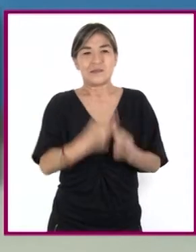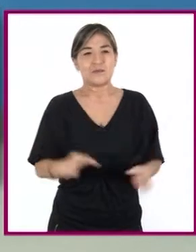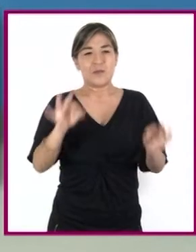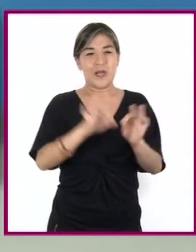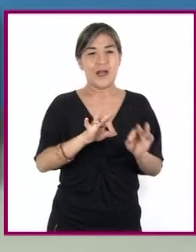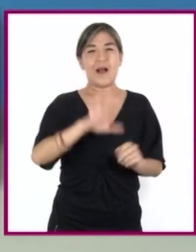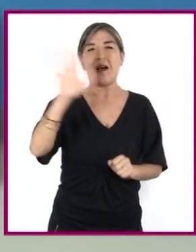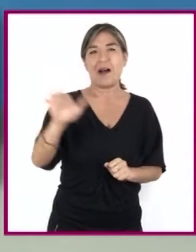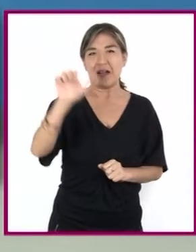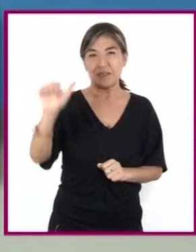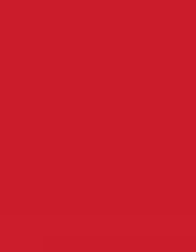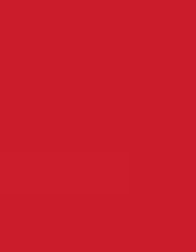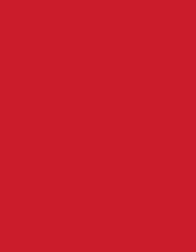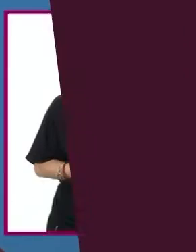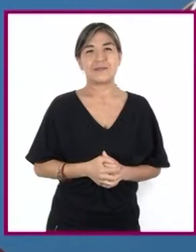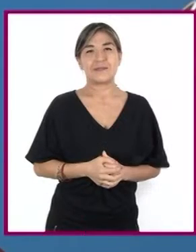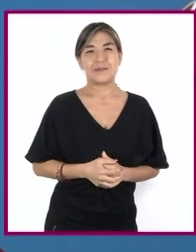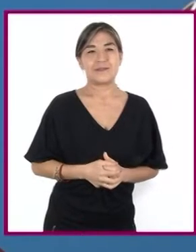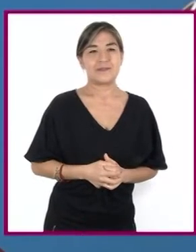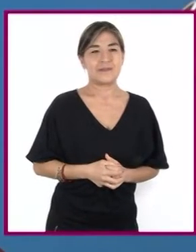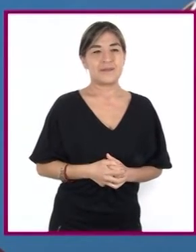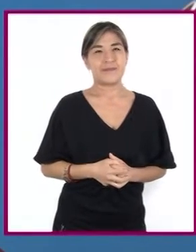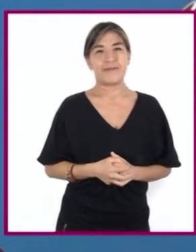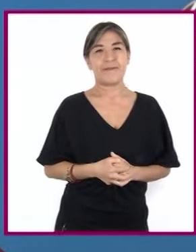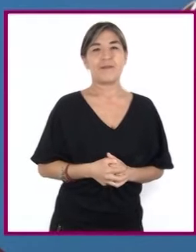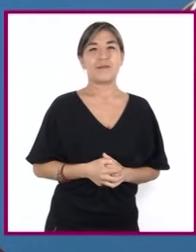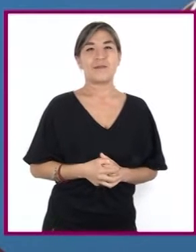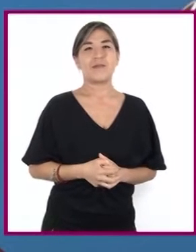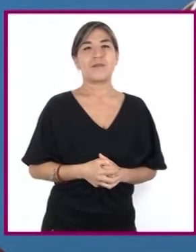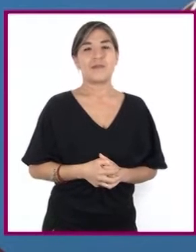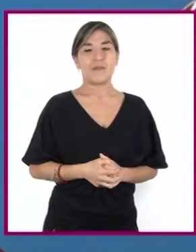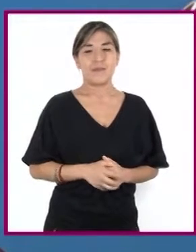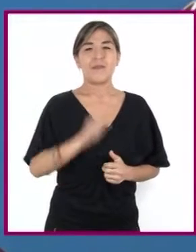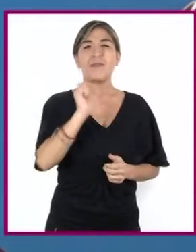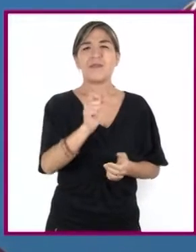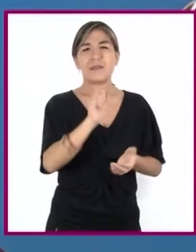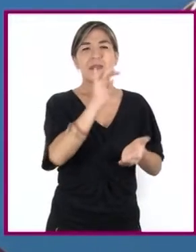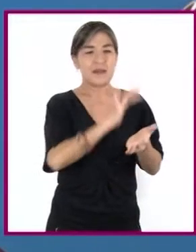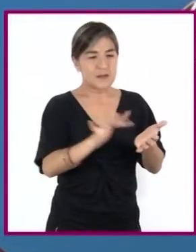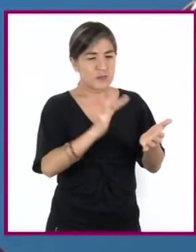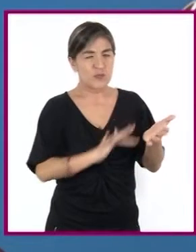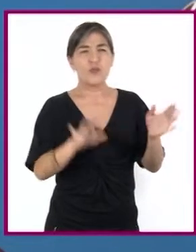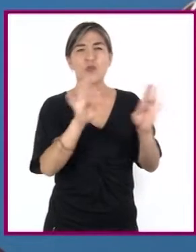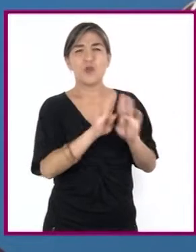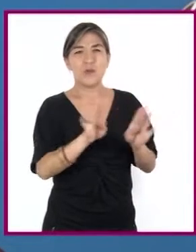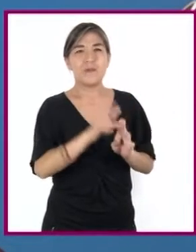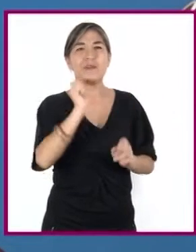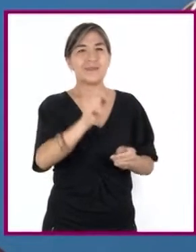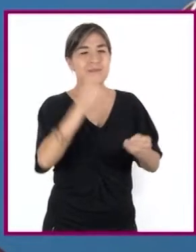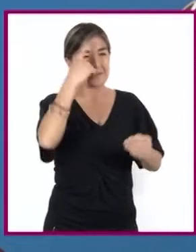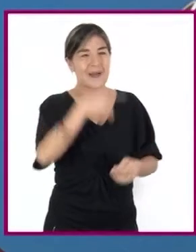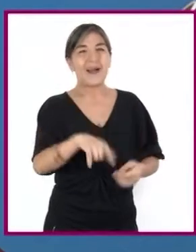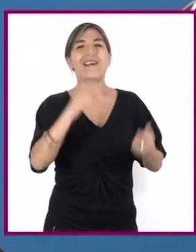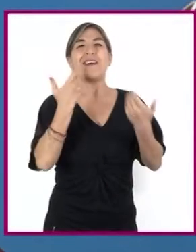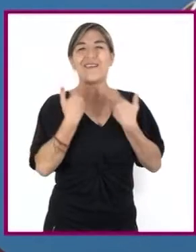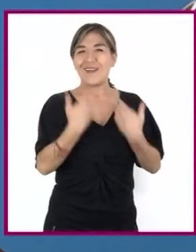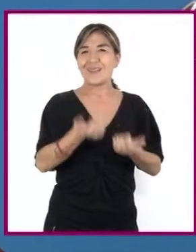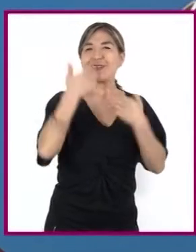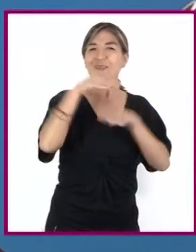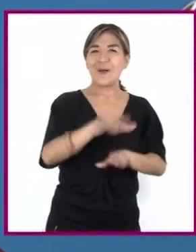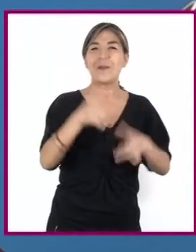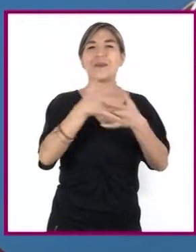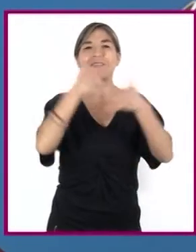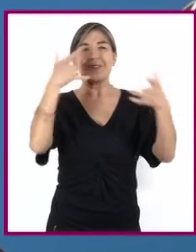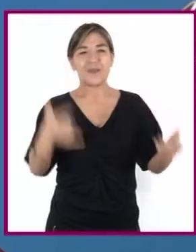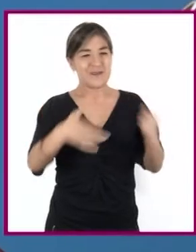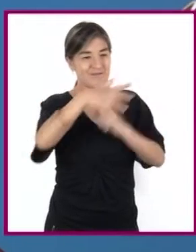Asia, África y Oceanía. La literatura muchas veces nos acerca a la historia. El contexto